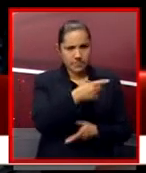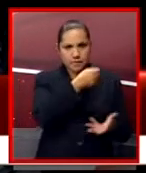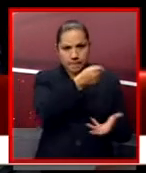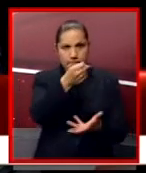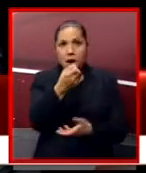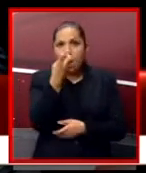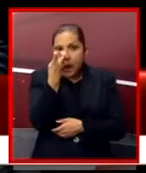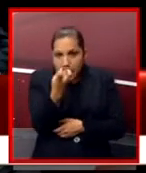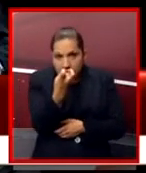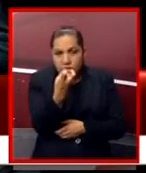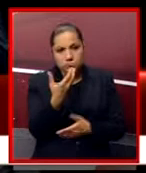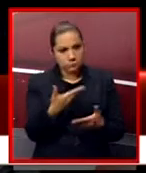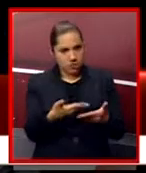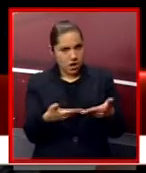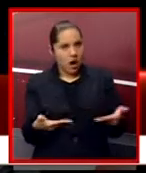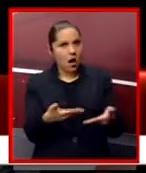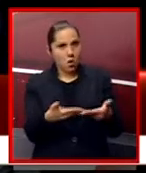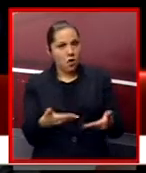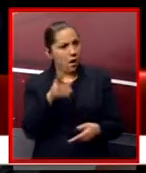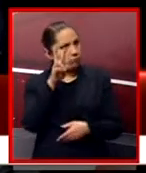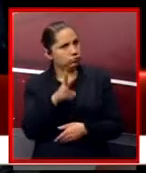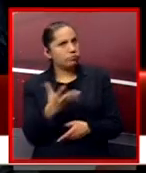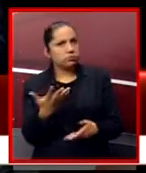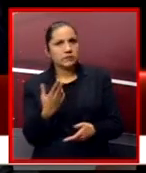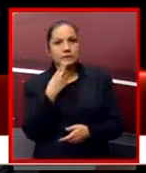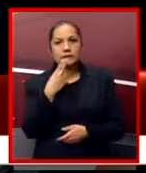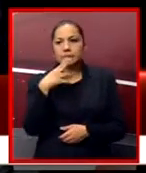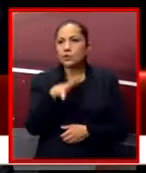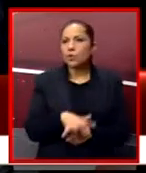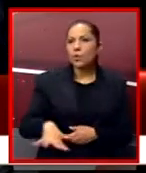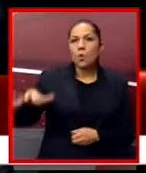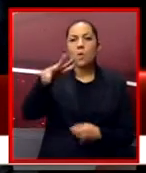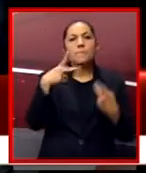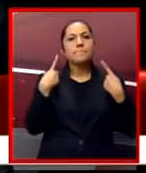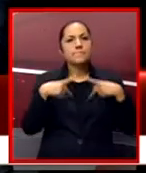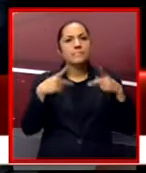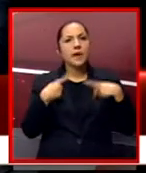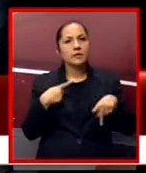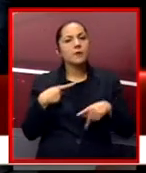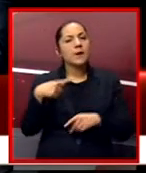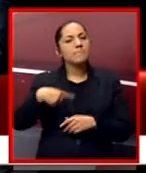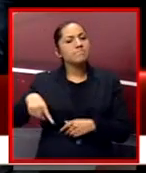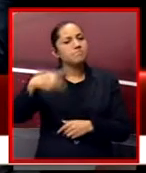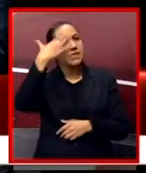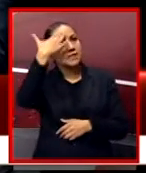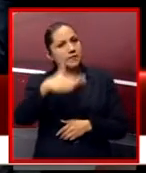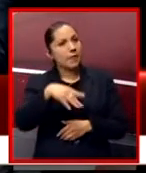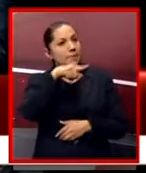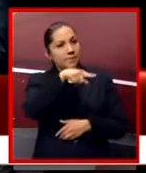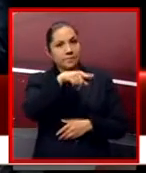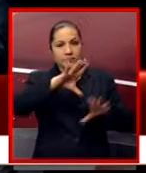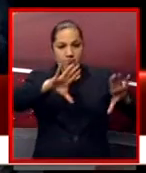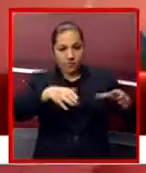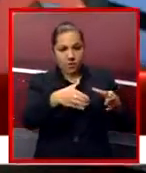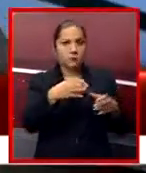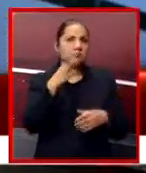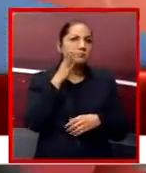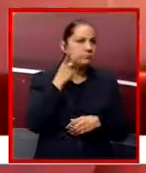a esto, hoy la ciudadanía sabe que esta Cámara, en nuestro último presupuesto, estamos con